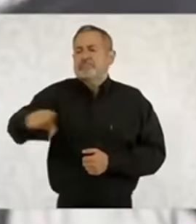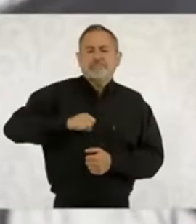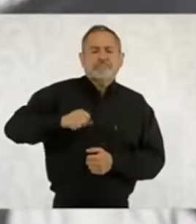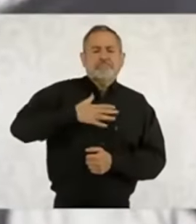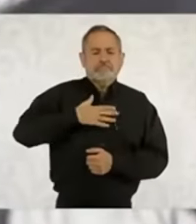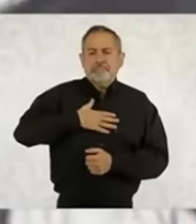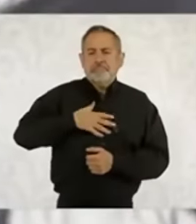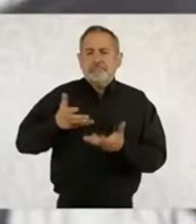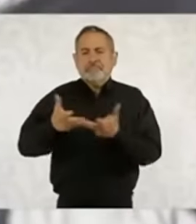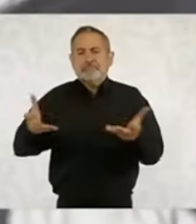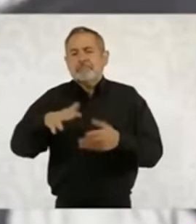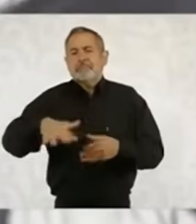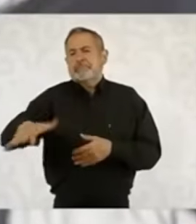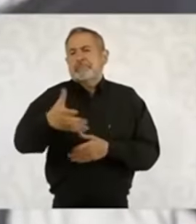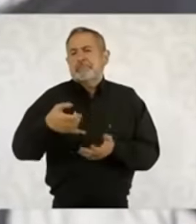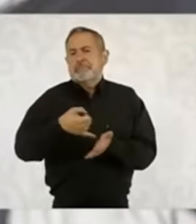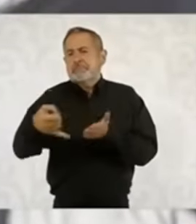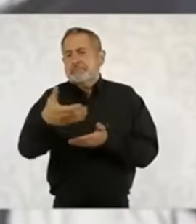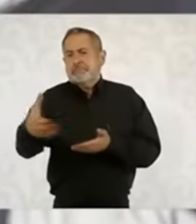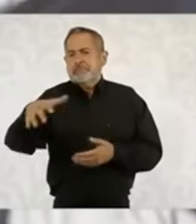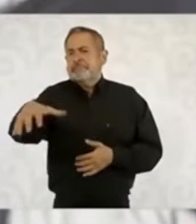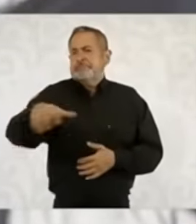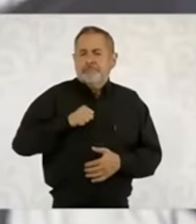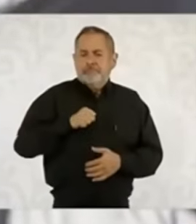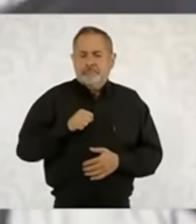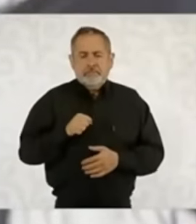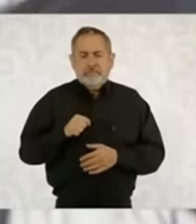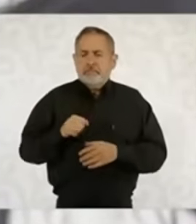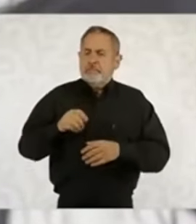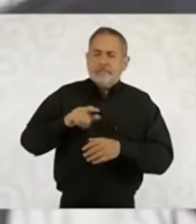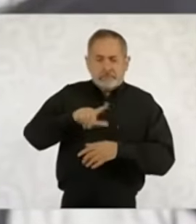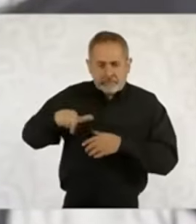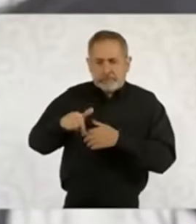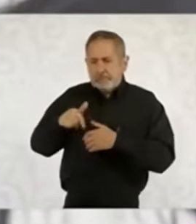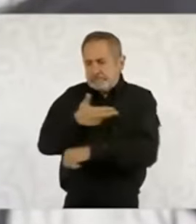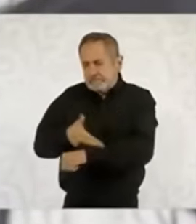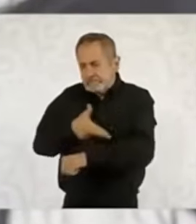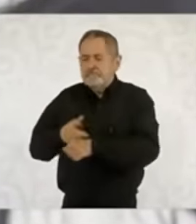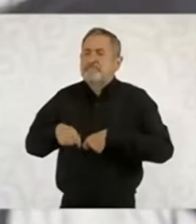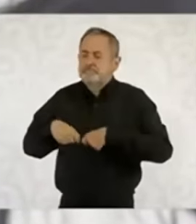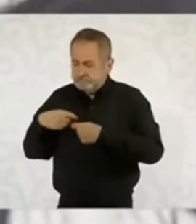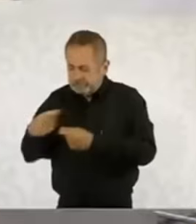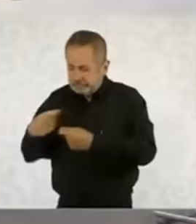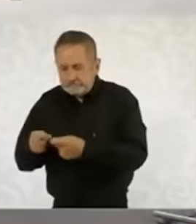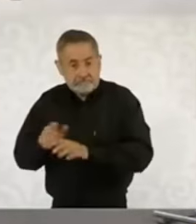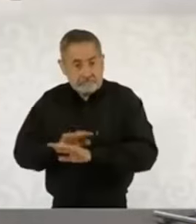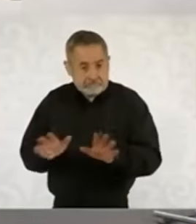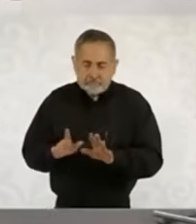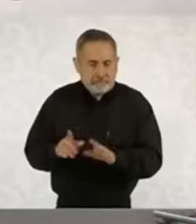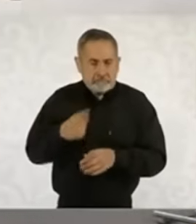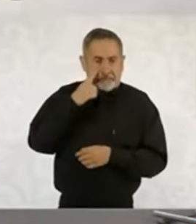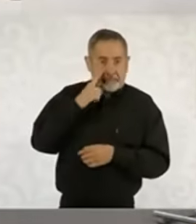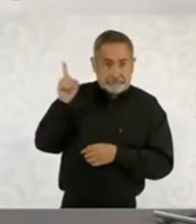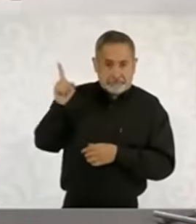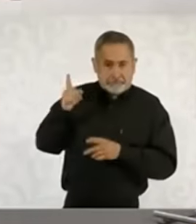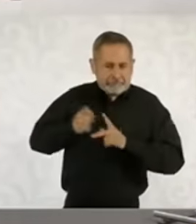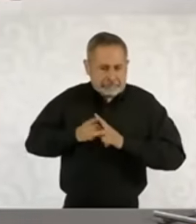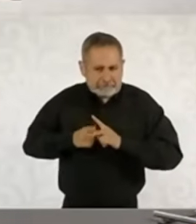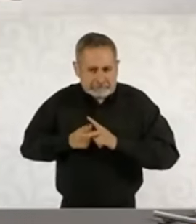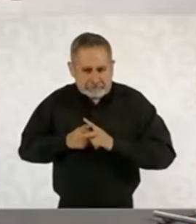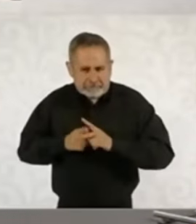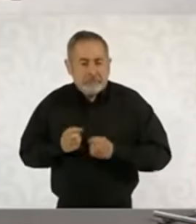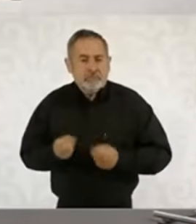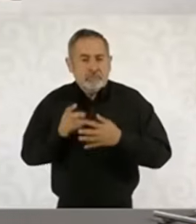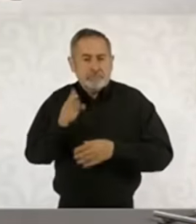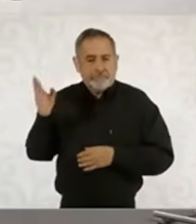con ejidos y comunidades. Pero estos no son los únicos mecanismos con que cuenta el instituto. Si ven en las cifras que están del